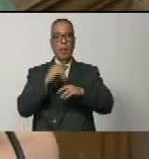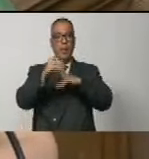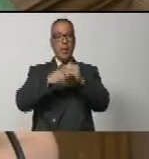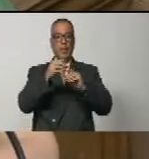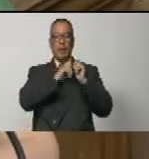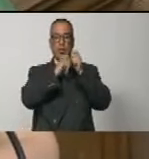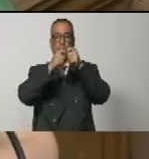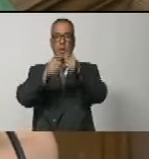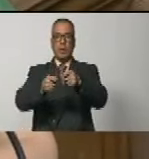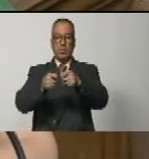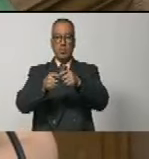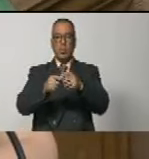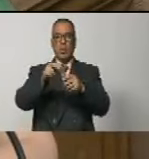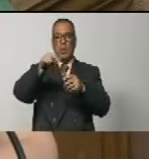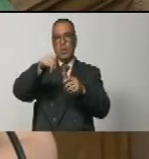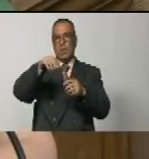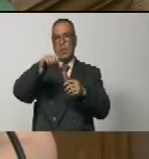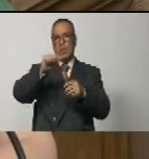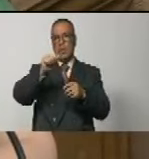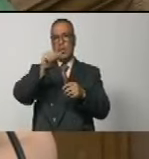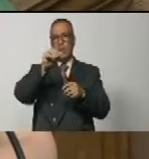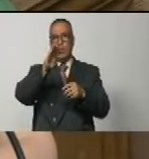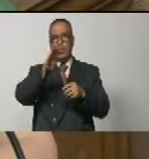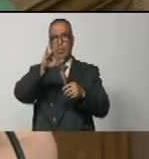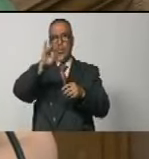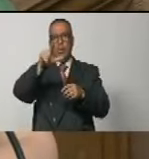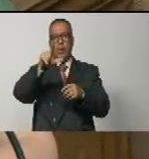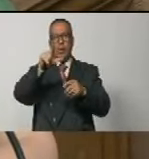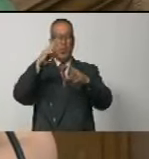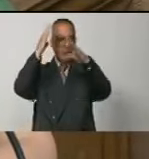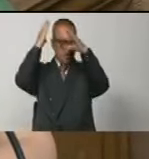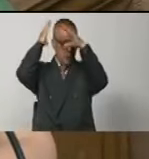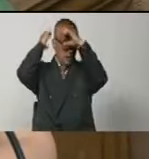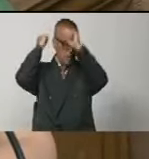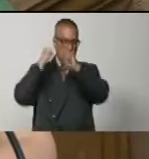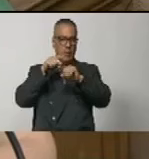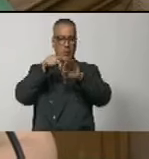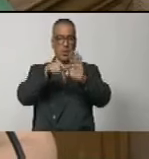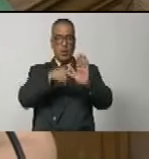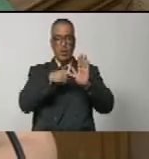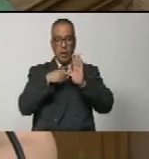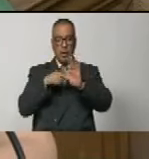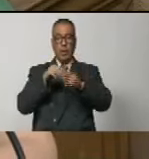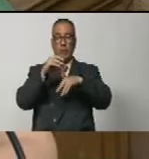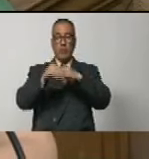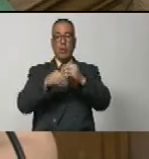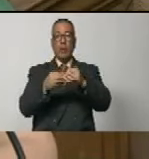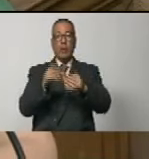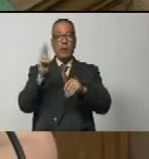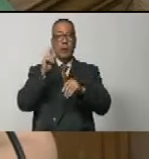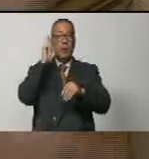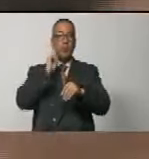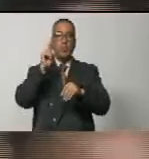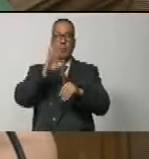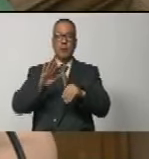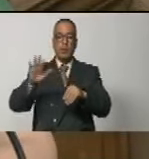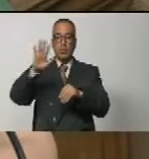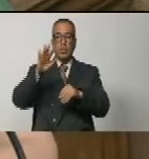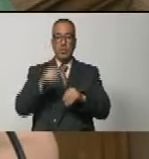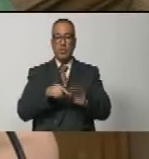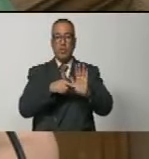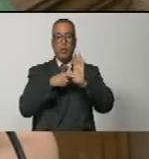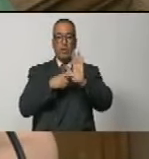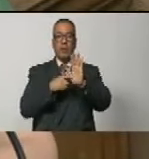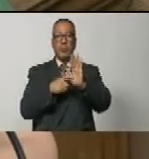para designar al ciudadano Nabil Abdul Kalek como embajador extraordinario y plenipotenciario de la República Bolivariana de